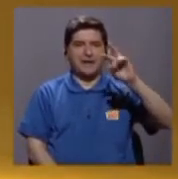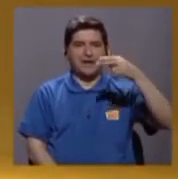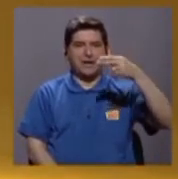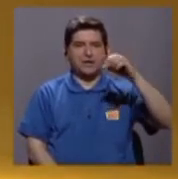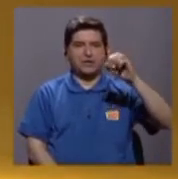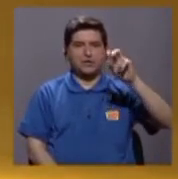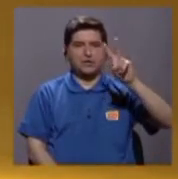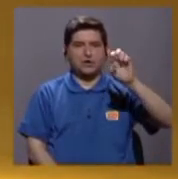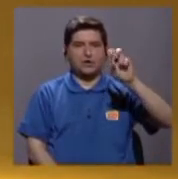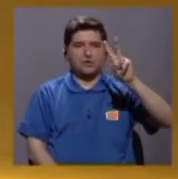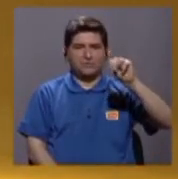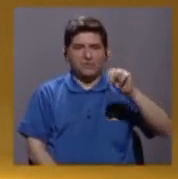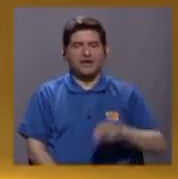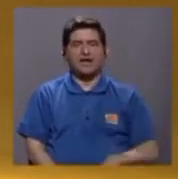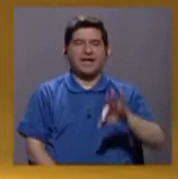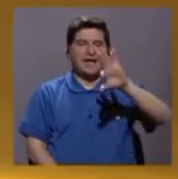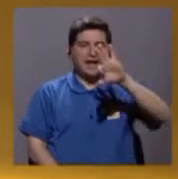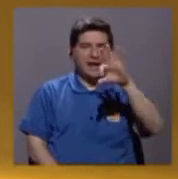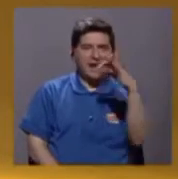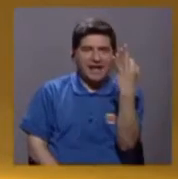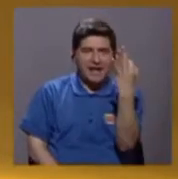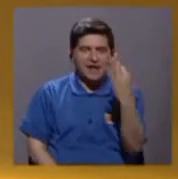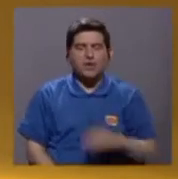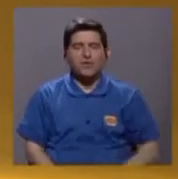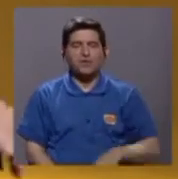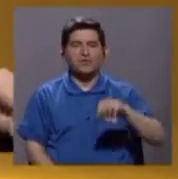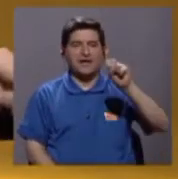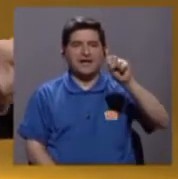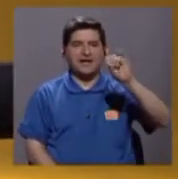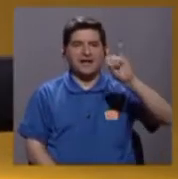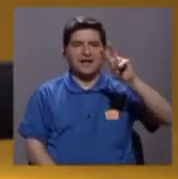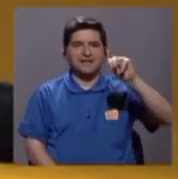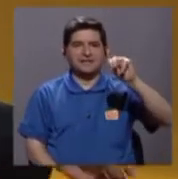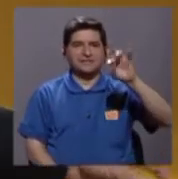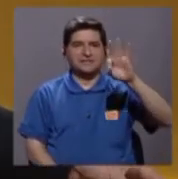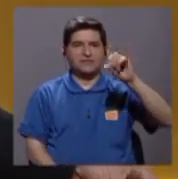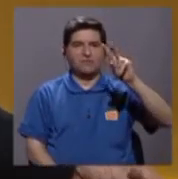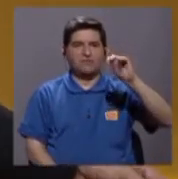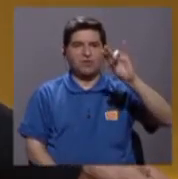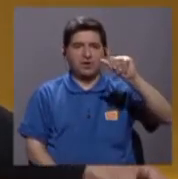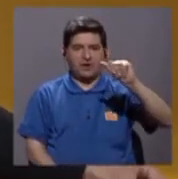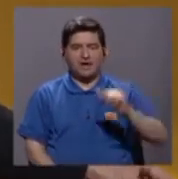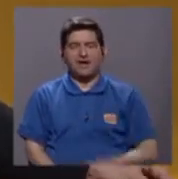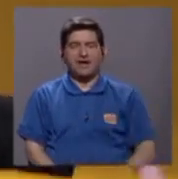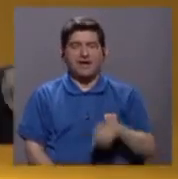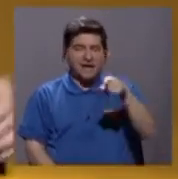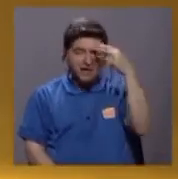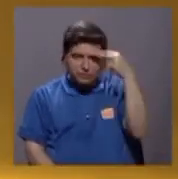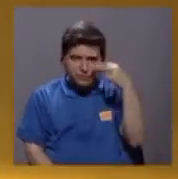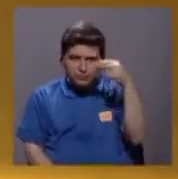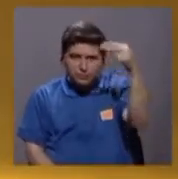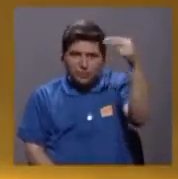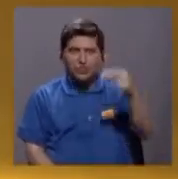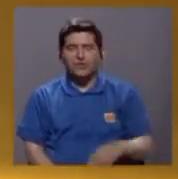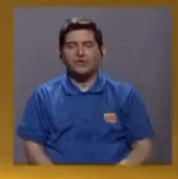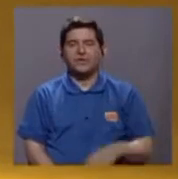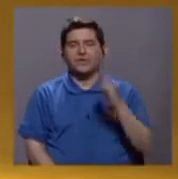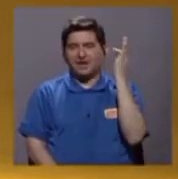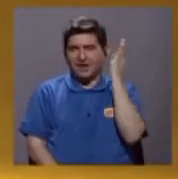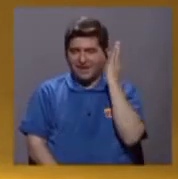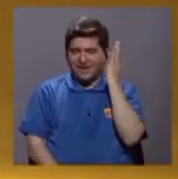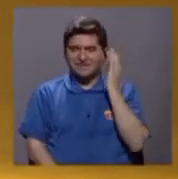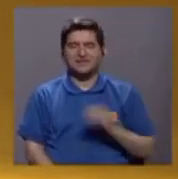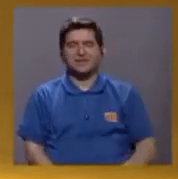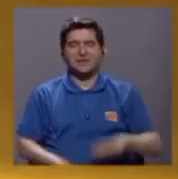su novena sinfonía, y es un homenaje a la señora